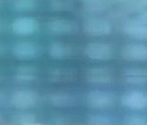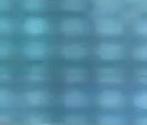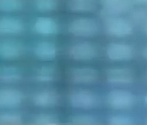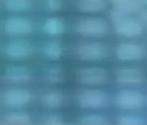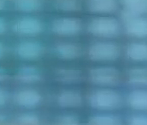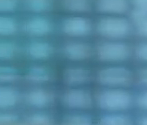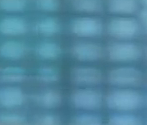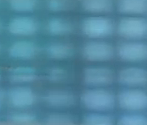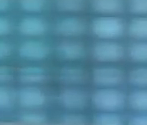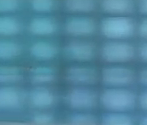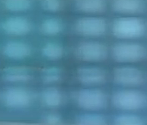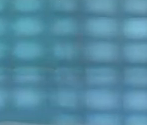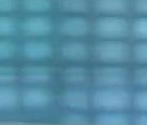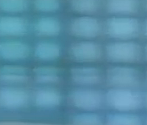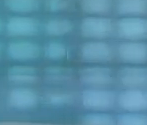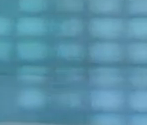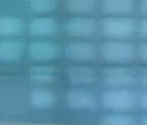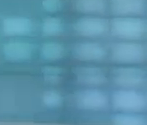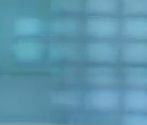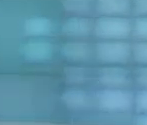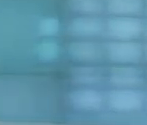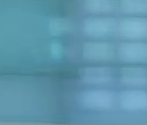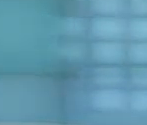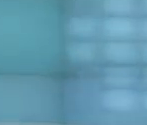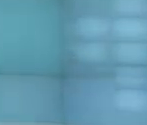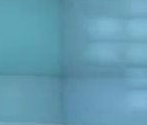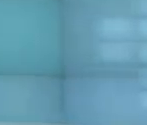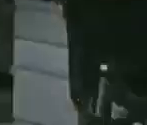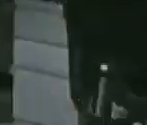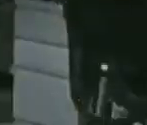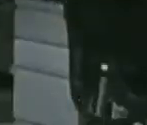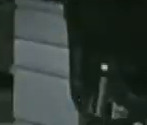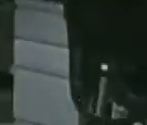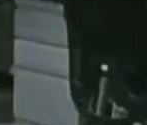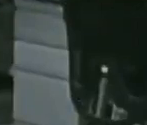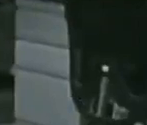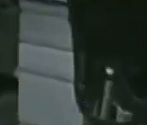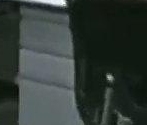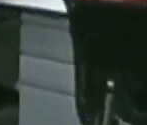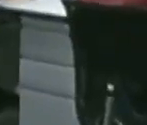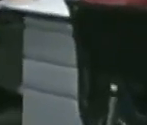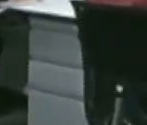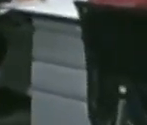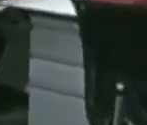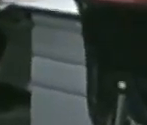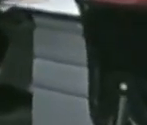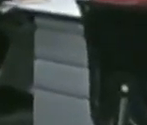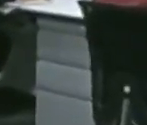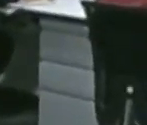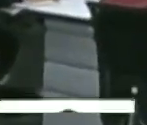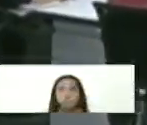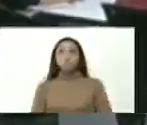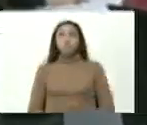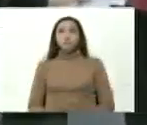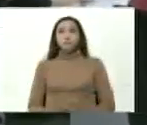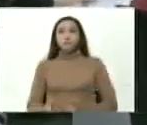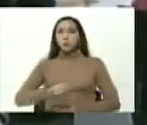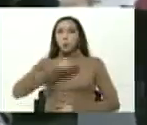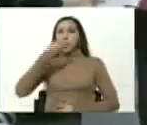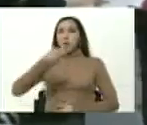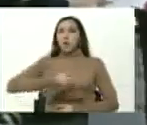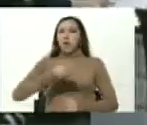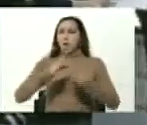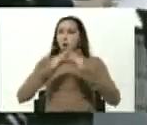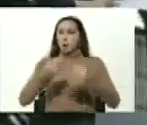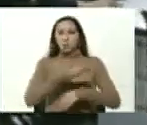Información de último minuto en el Consejo Nacional Electoral. Bueno, buenas tardes a todas y